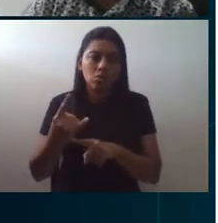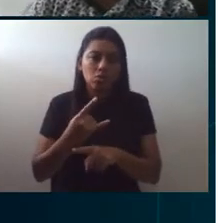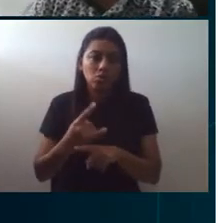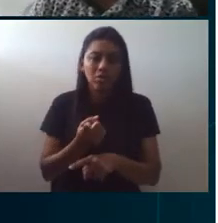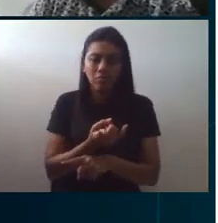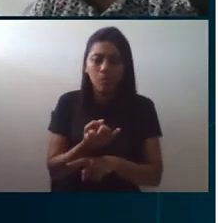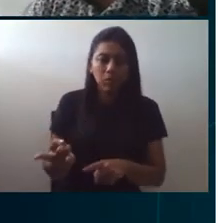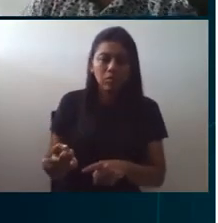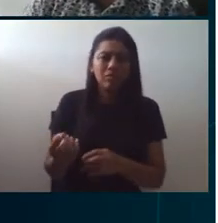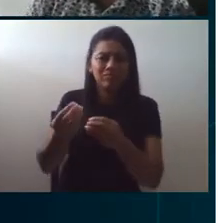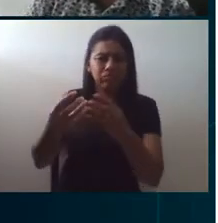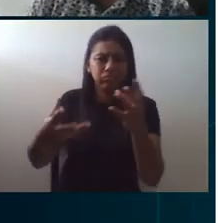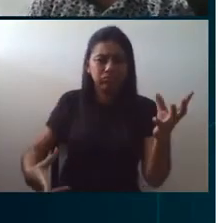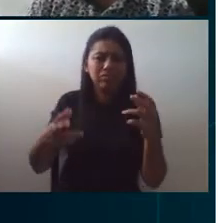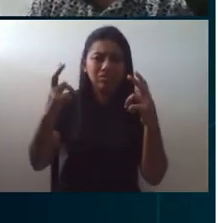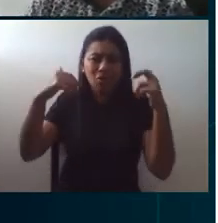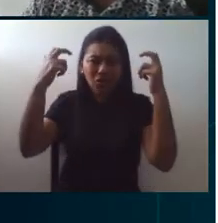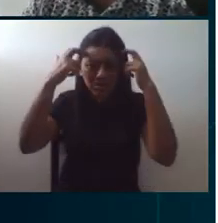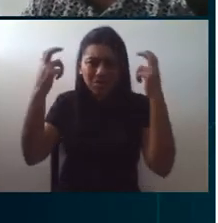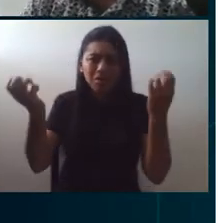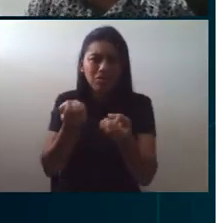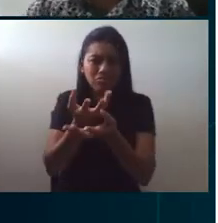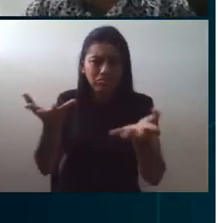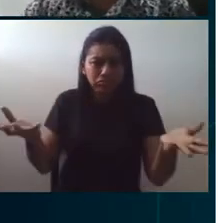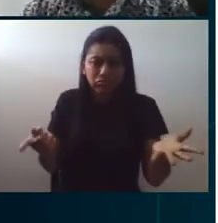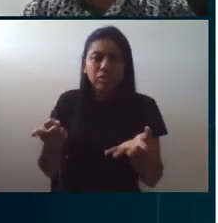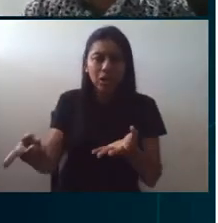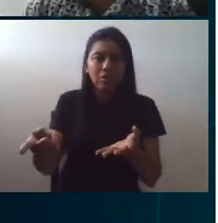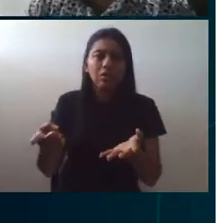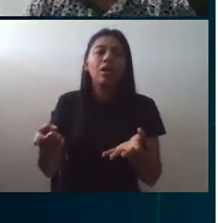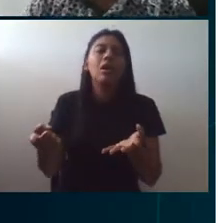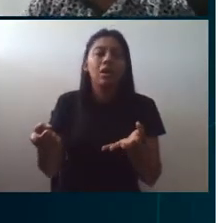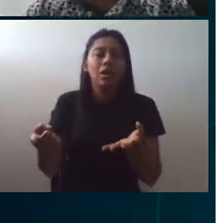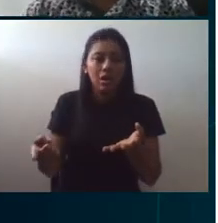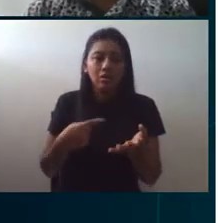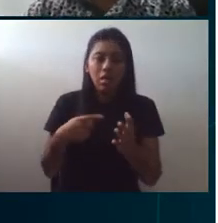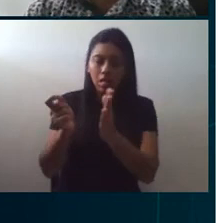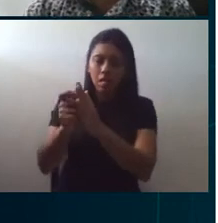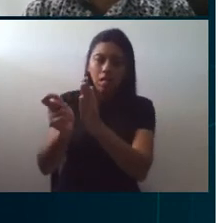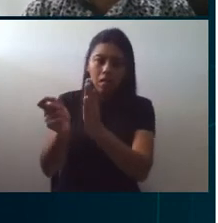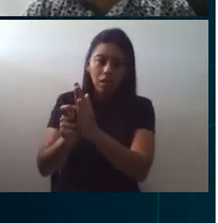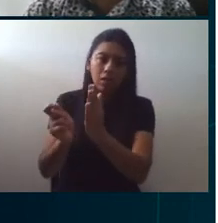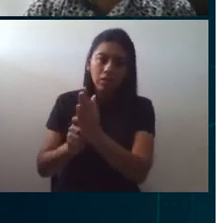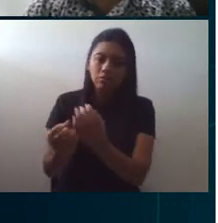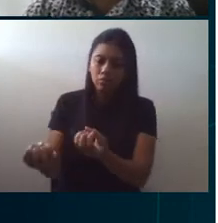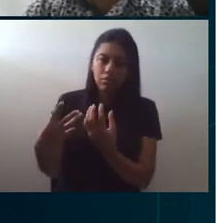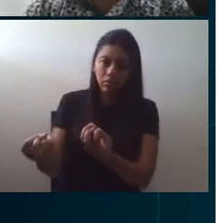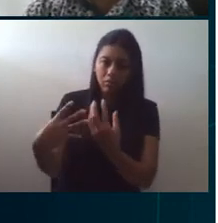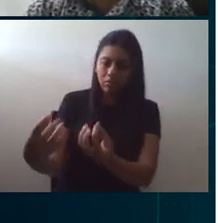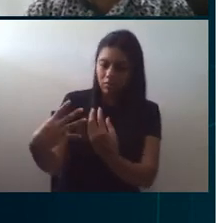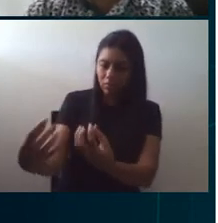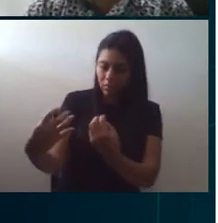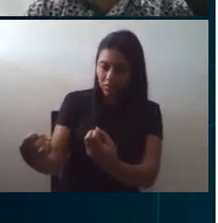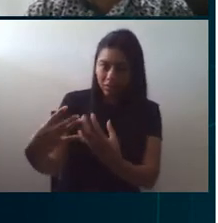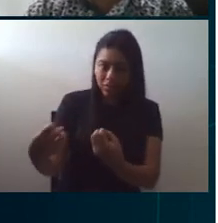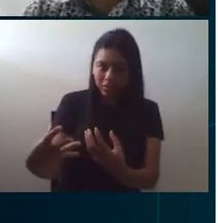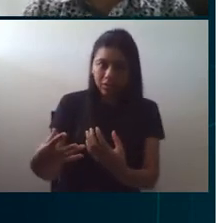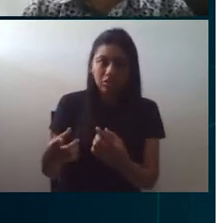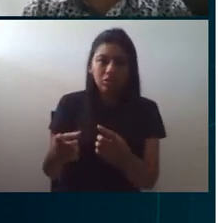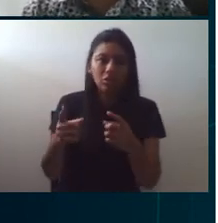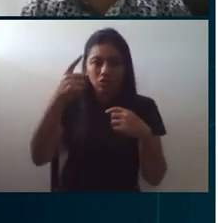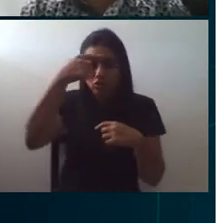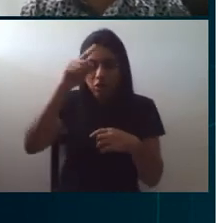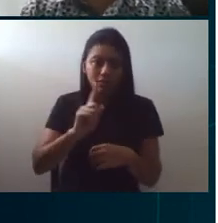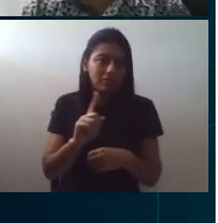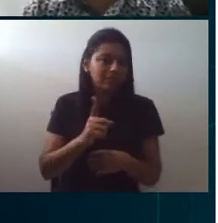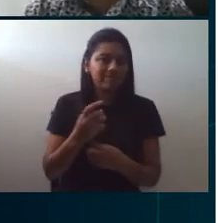llegó la inteligencia artificial, optimizar todo ese, a molernos datos y a entregarnos los datos de una manera en que podamos tomar decisiones con ellas. Y eso